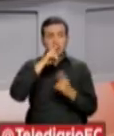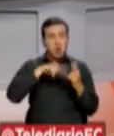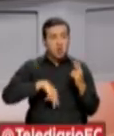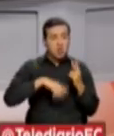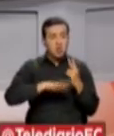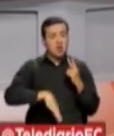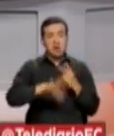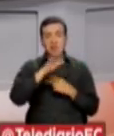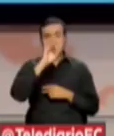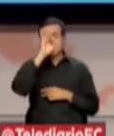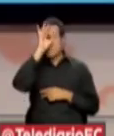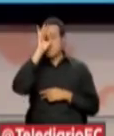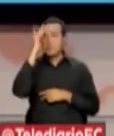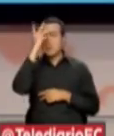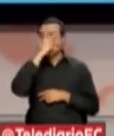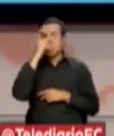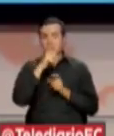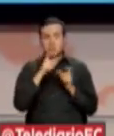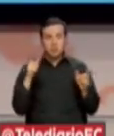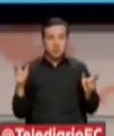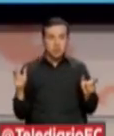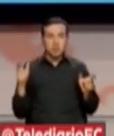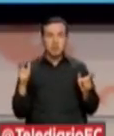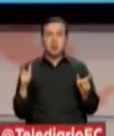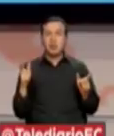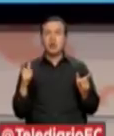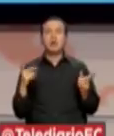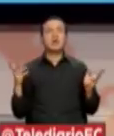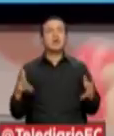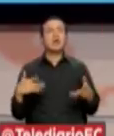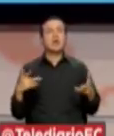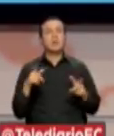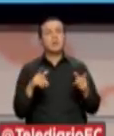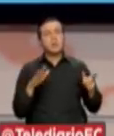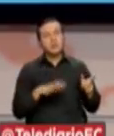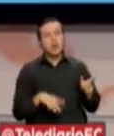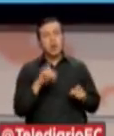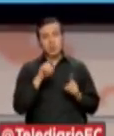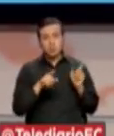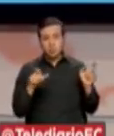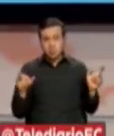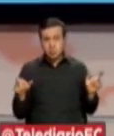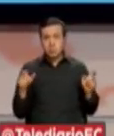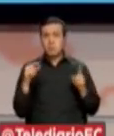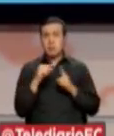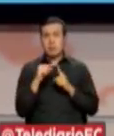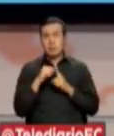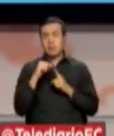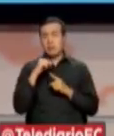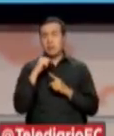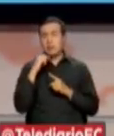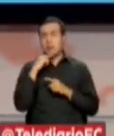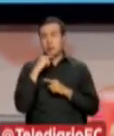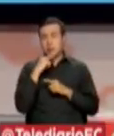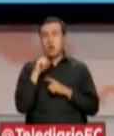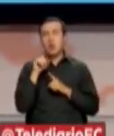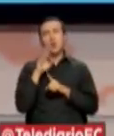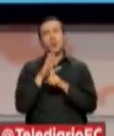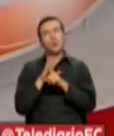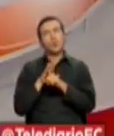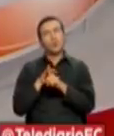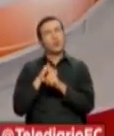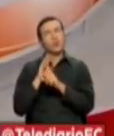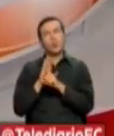más grave que los esmeraldeños tienen que andar peregrinando en muchos casos voy a utilizar hasta una palabra dura anulando